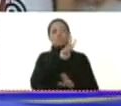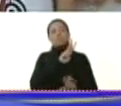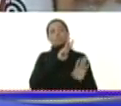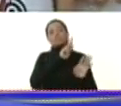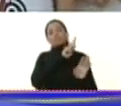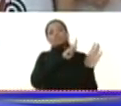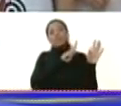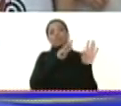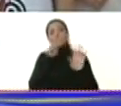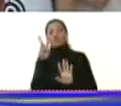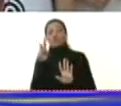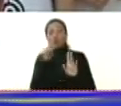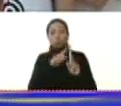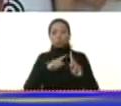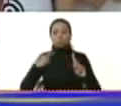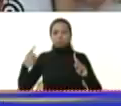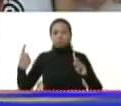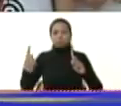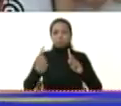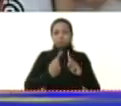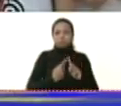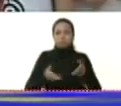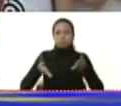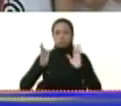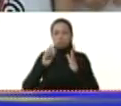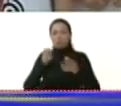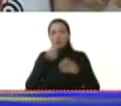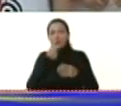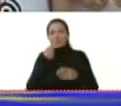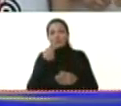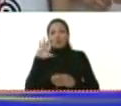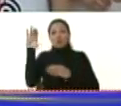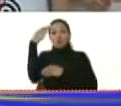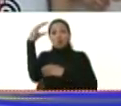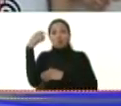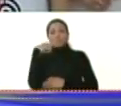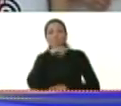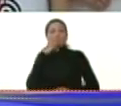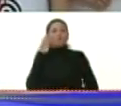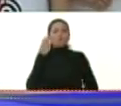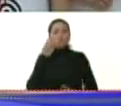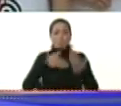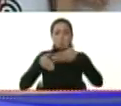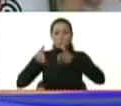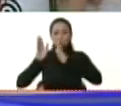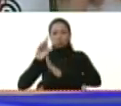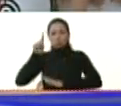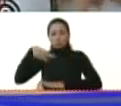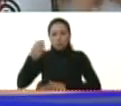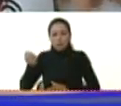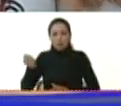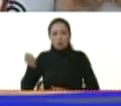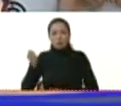¿Ah? ¿Quién hace esto por el pueblo? En Colombia, Iván Duque le construye viviendas al pueblo.